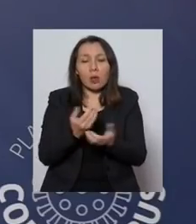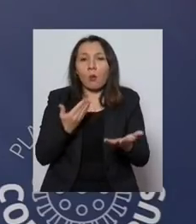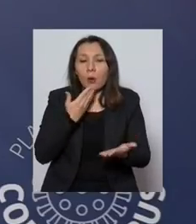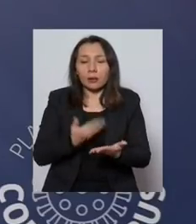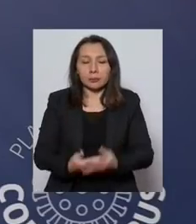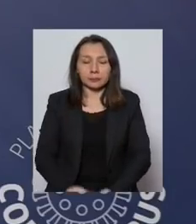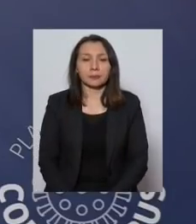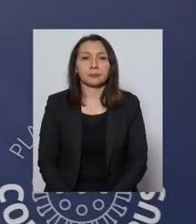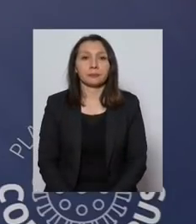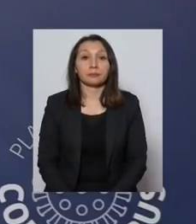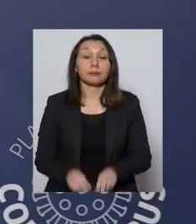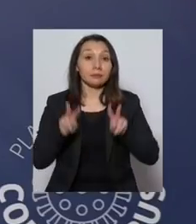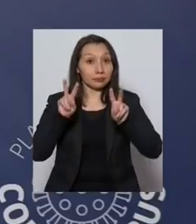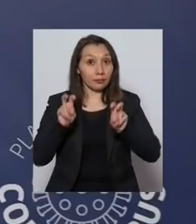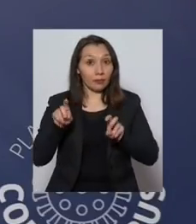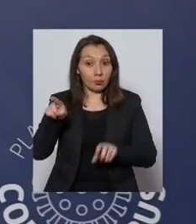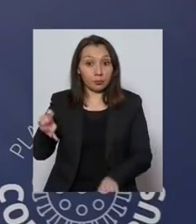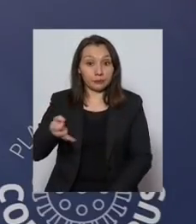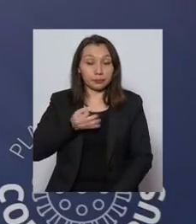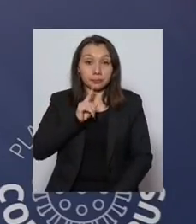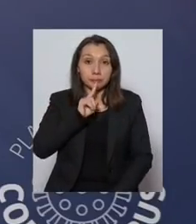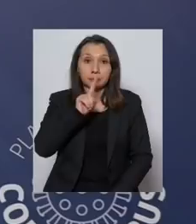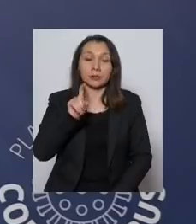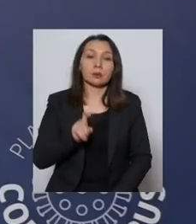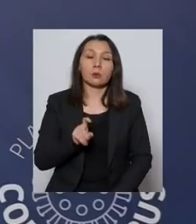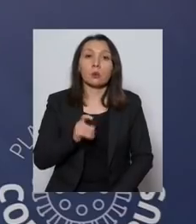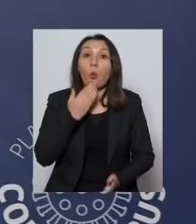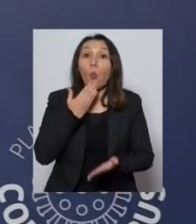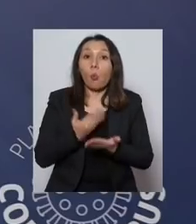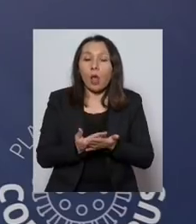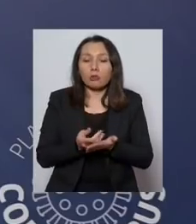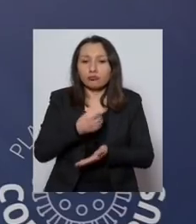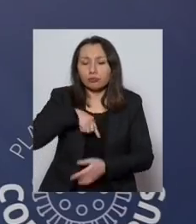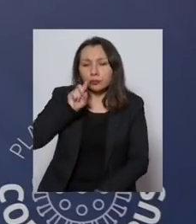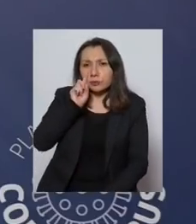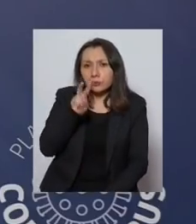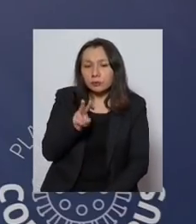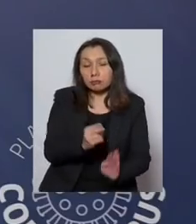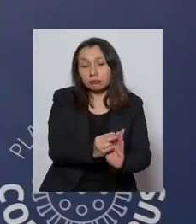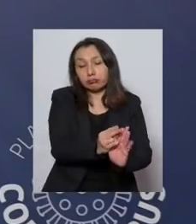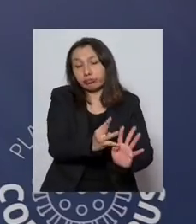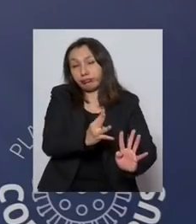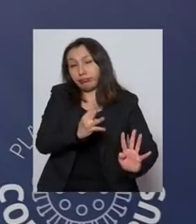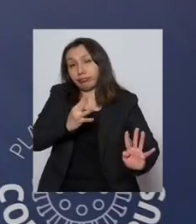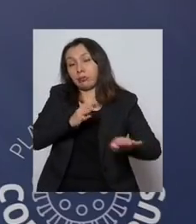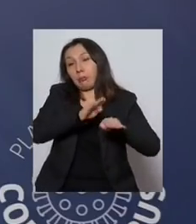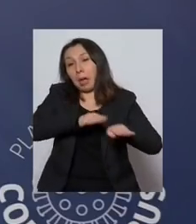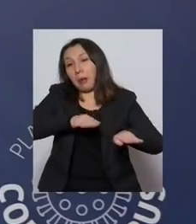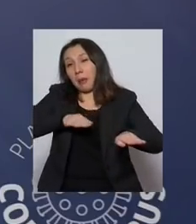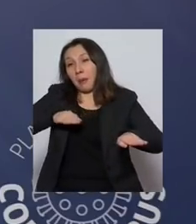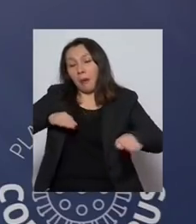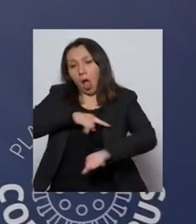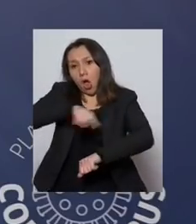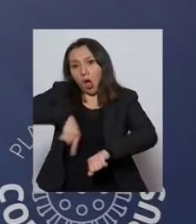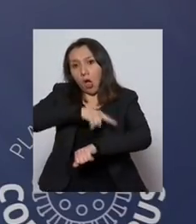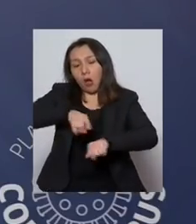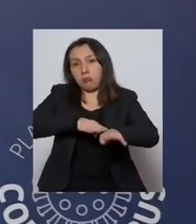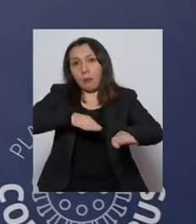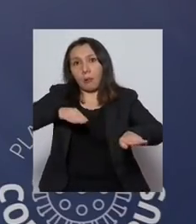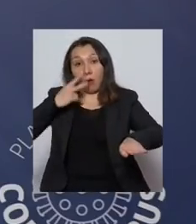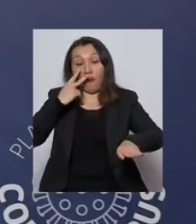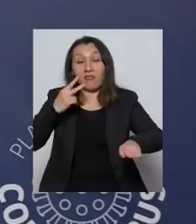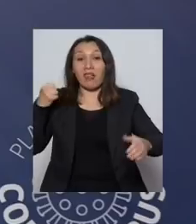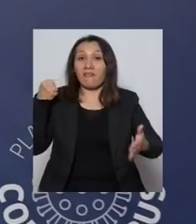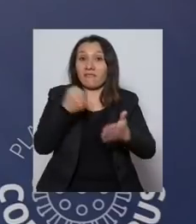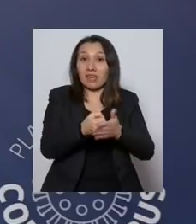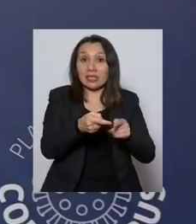Bueno, respecto a su pregunta, cuando hemos visto filas de tacos de horas en los